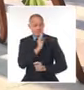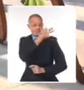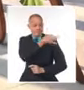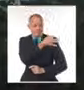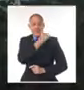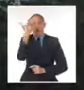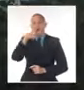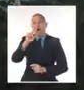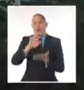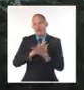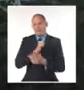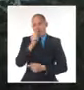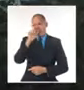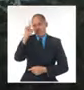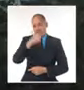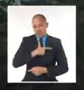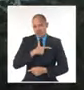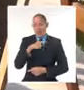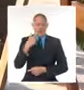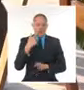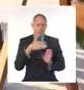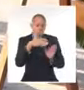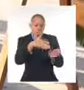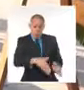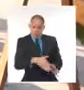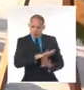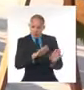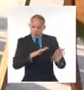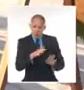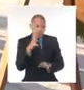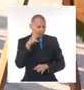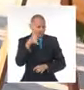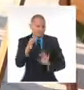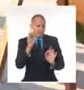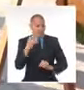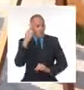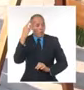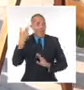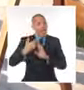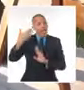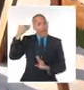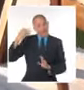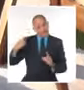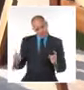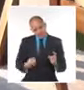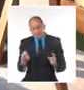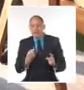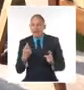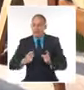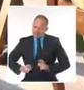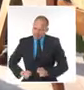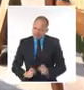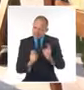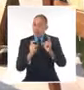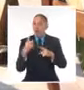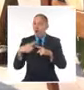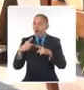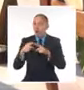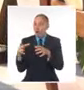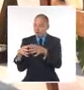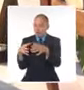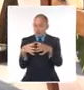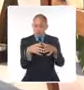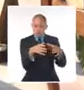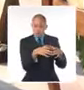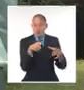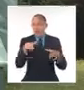descansan eternamente en la tierra donde libraron importantes batallas y combates que junto a los realizados por los otros frentes guerrilleros hicieron